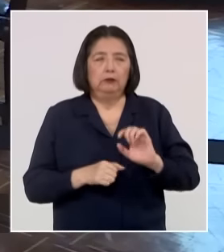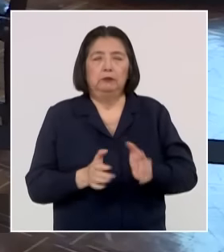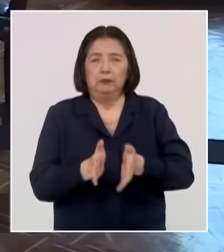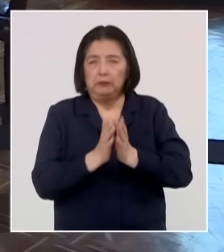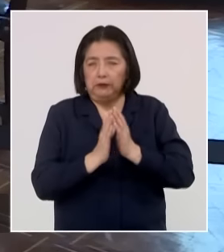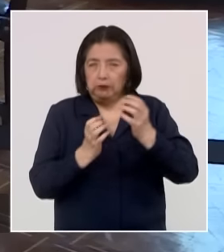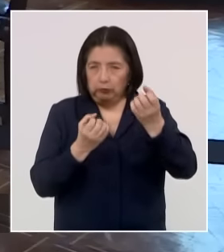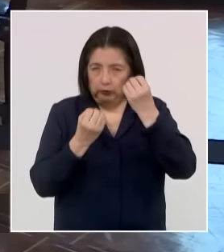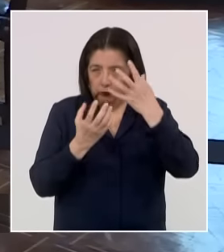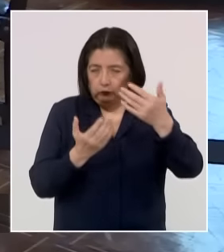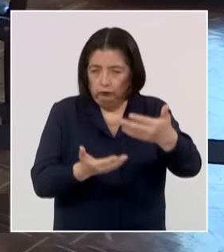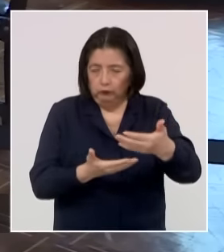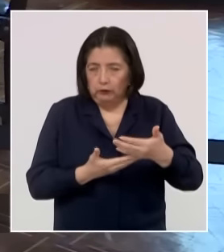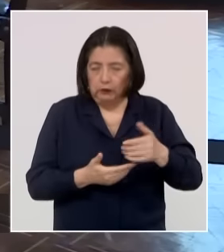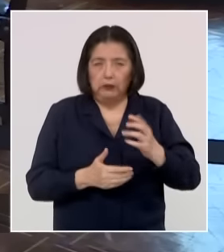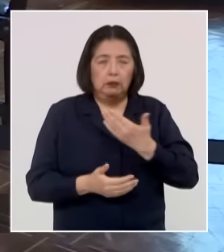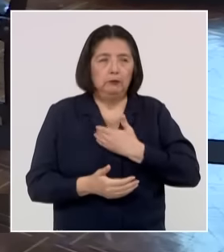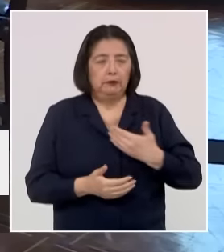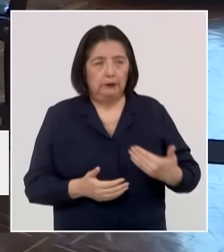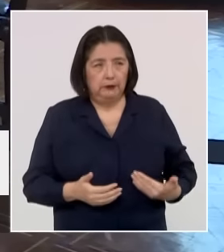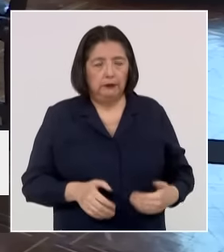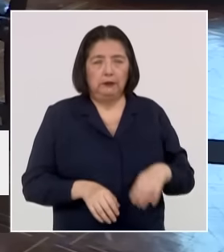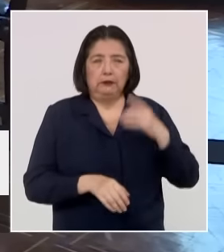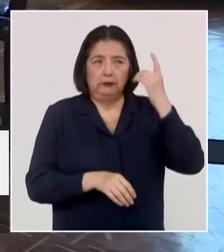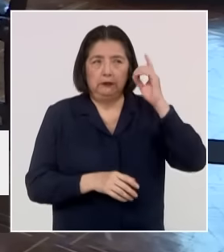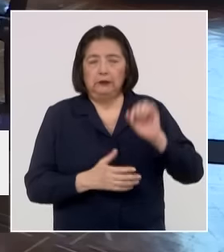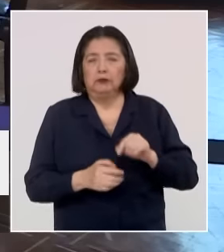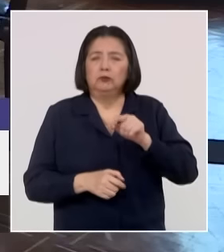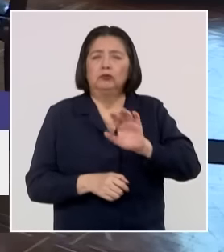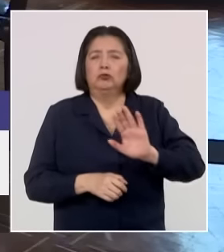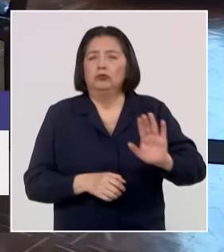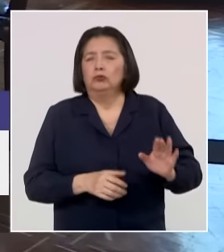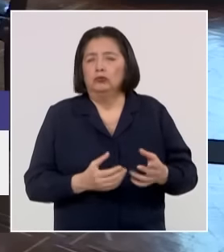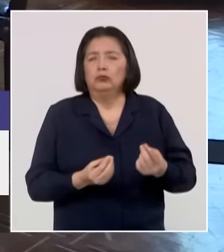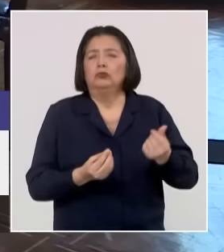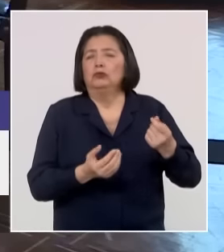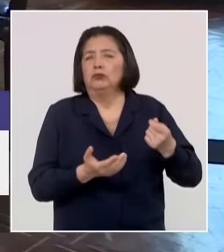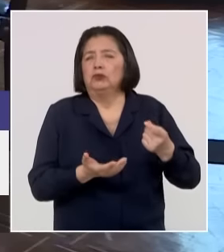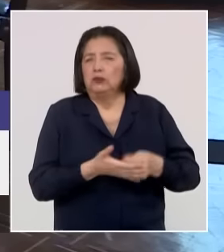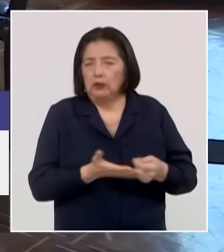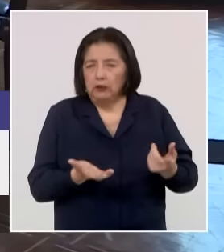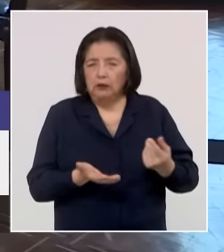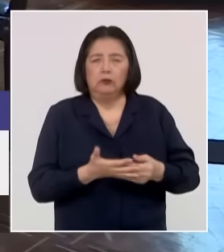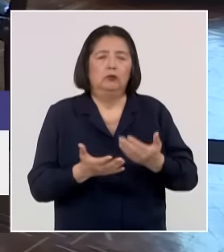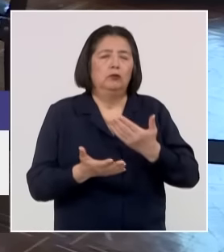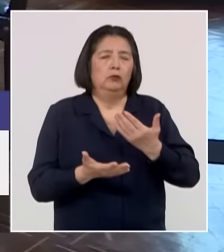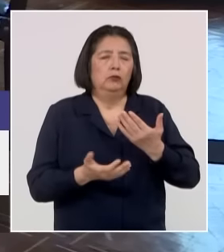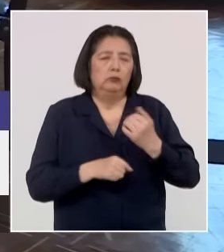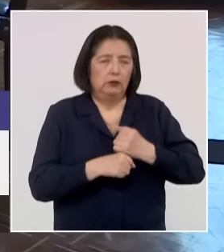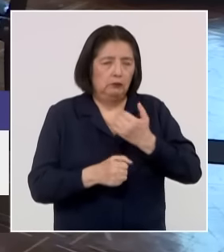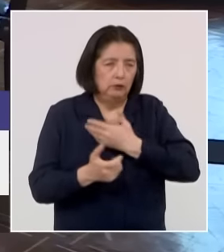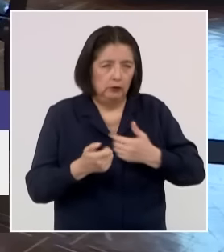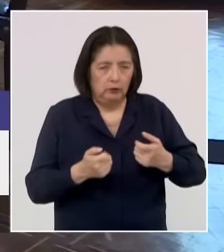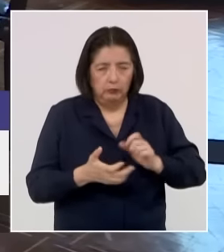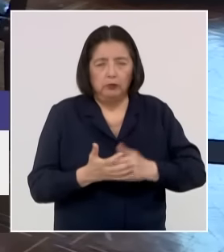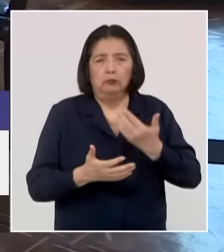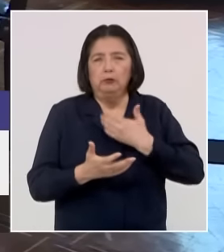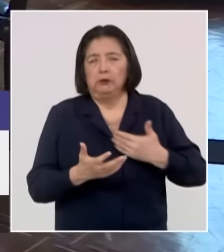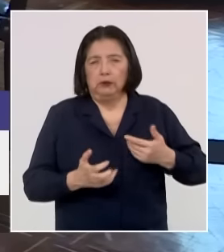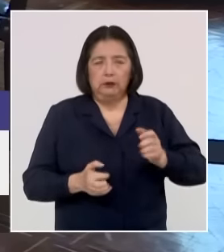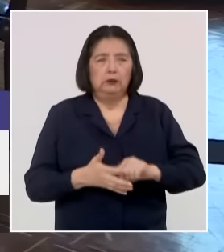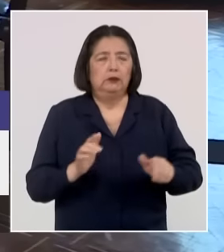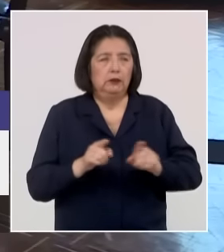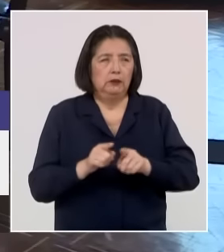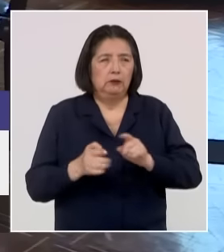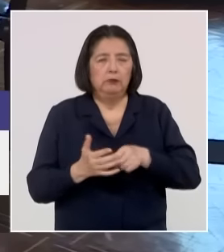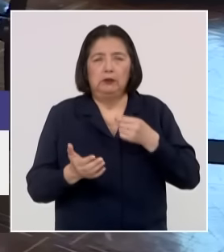solicitando información a la presidenta Dina Boluarte sobre sus ingresos como funcionaria, como presidenta del país y además sobre